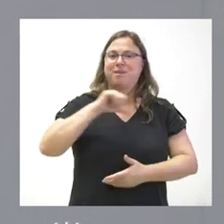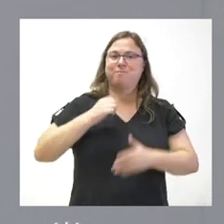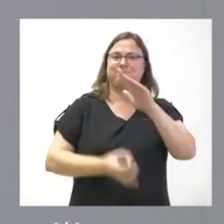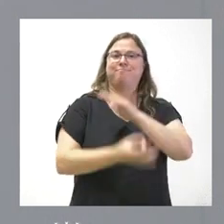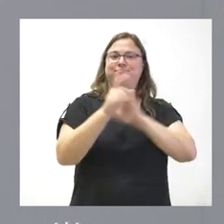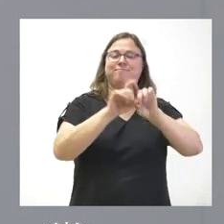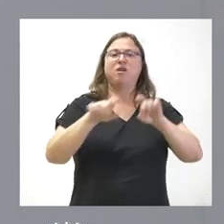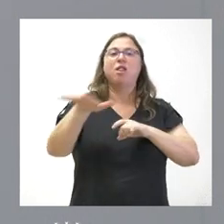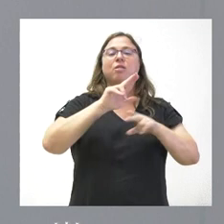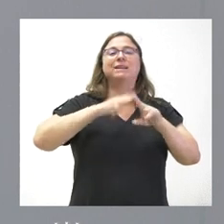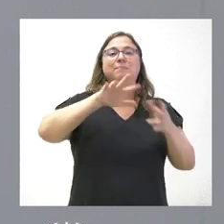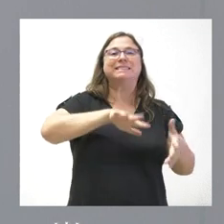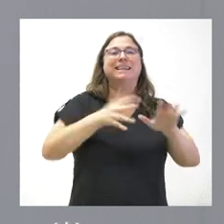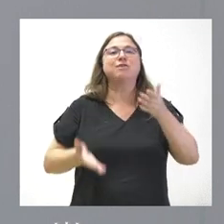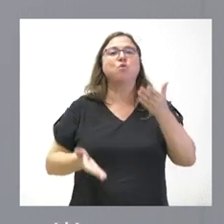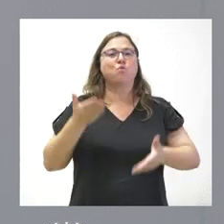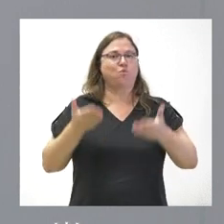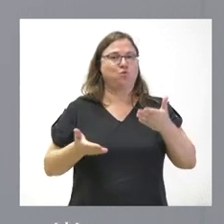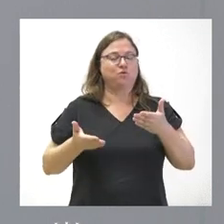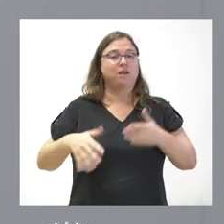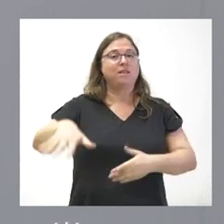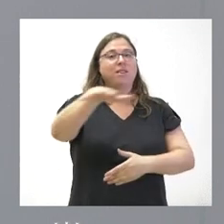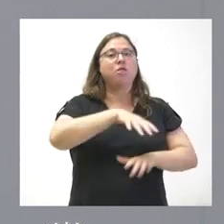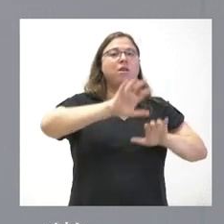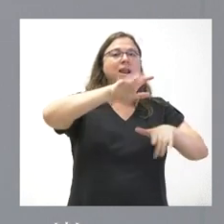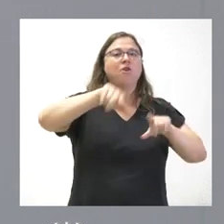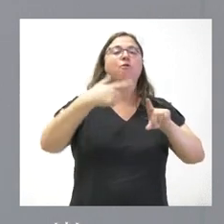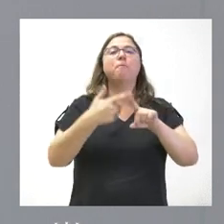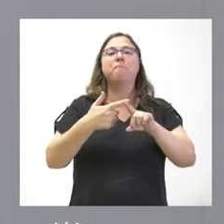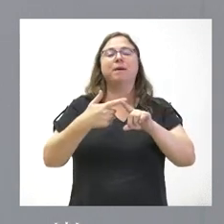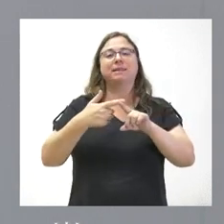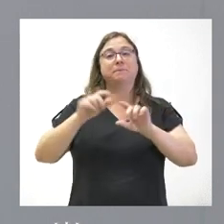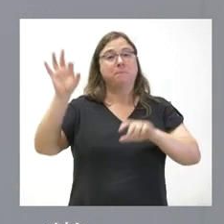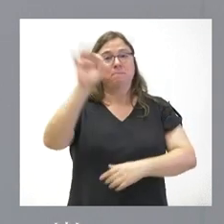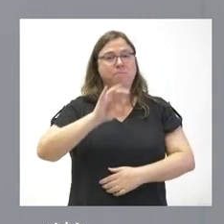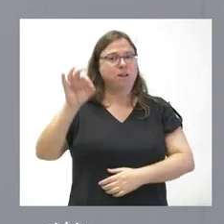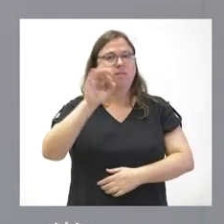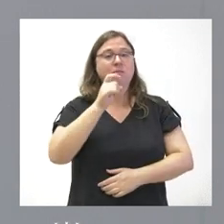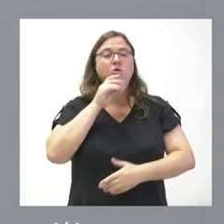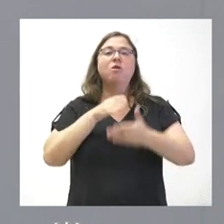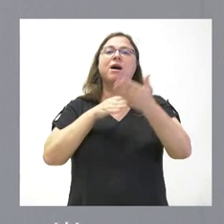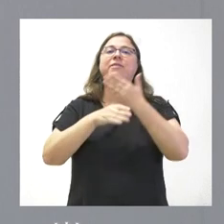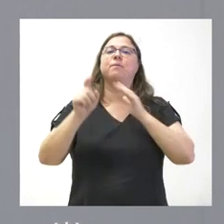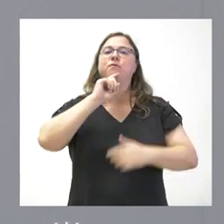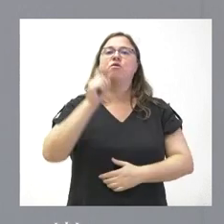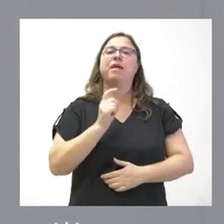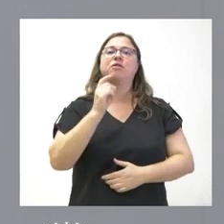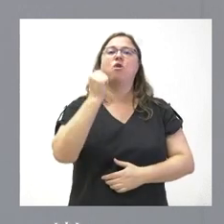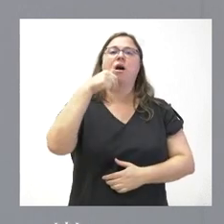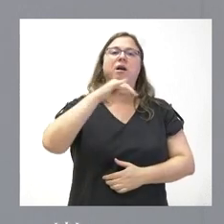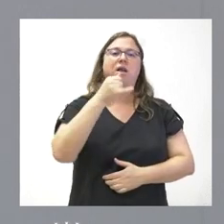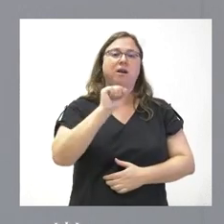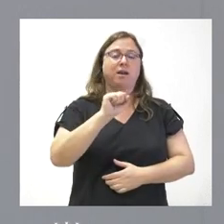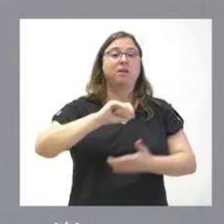justa de las cuencas de León y de Palencia se gestionará a través de la fundación anclaje se destina para un proyecto